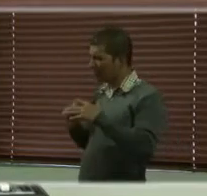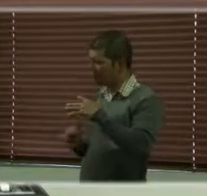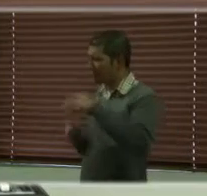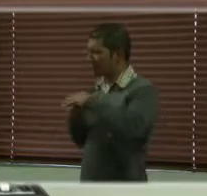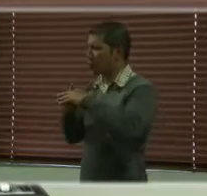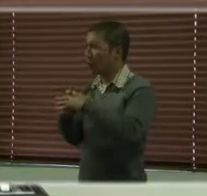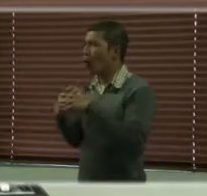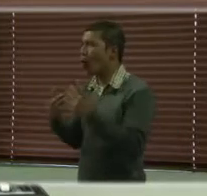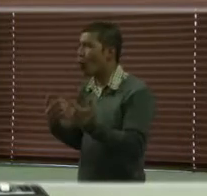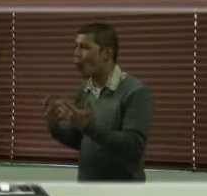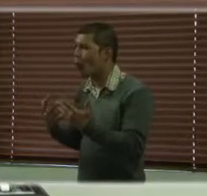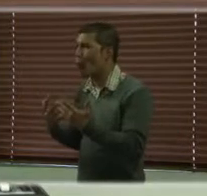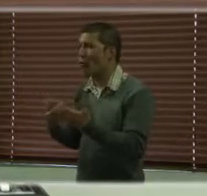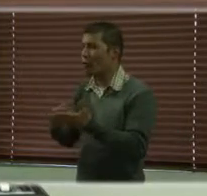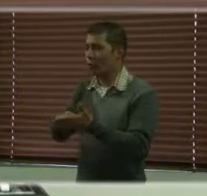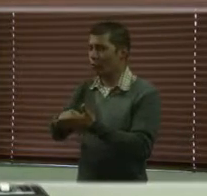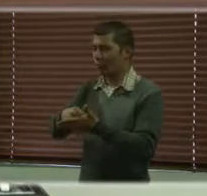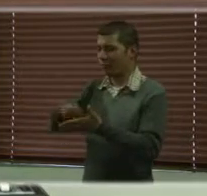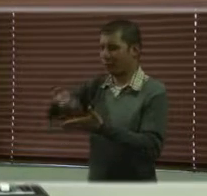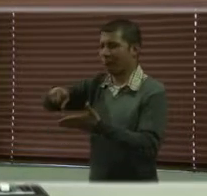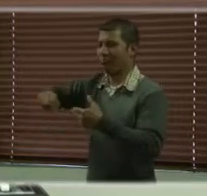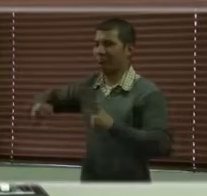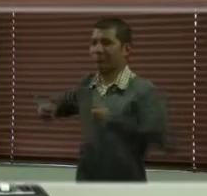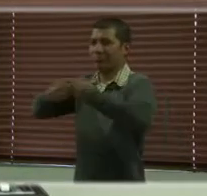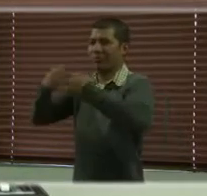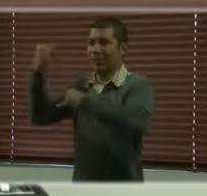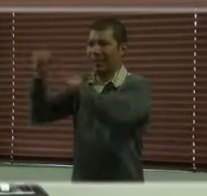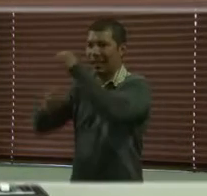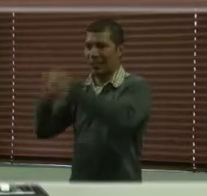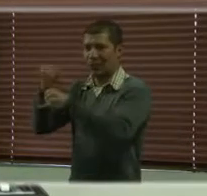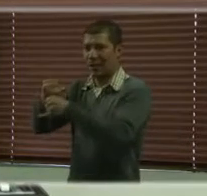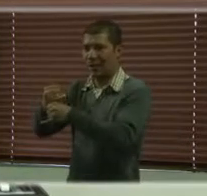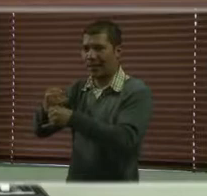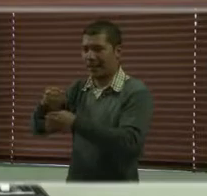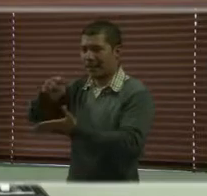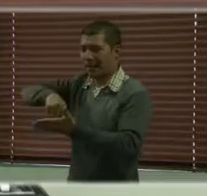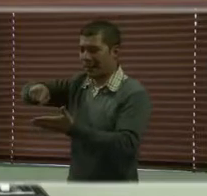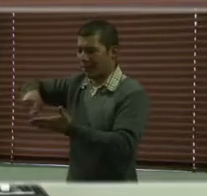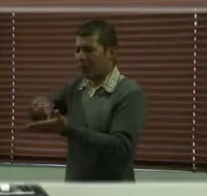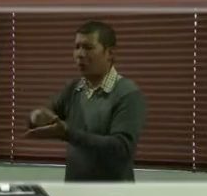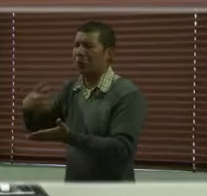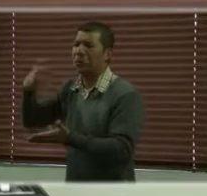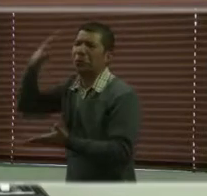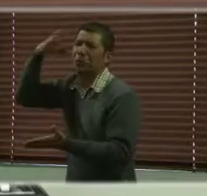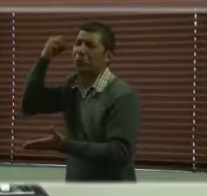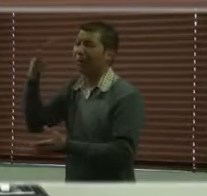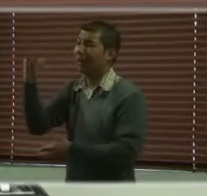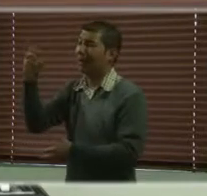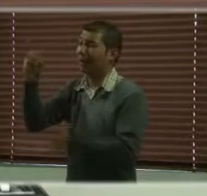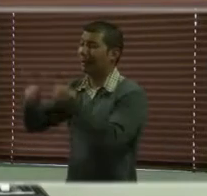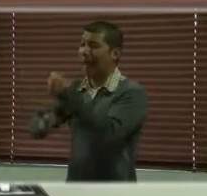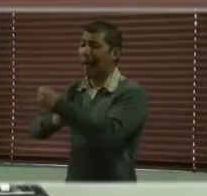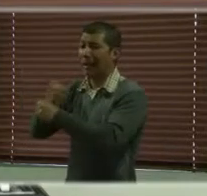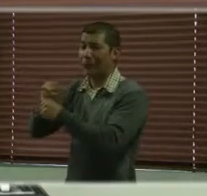conceptualizados en los tratados internacionales cuando esos tratados fueron adoptados hace 30 años verdad